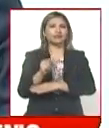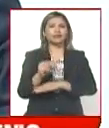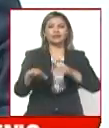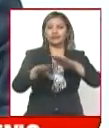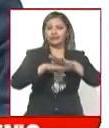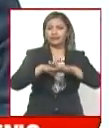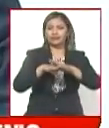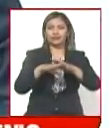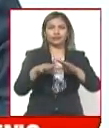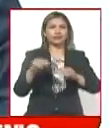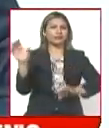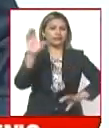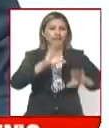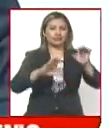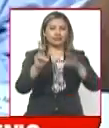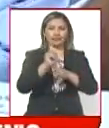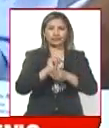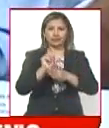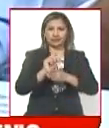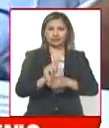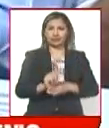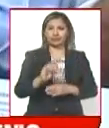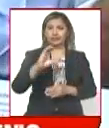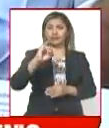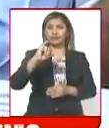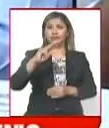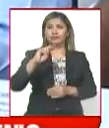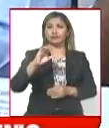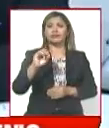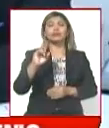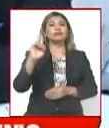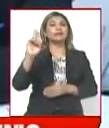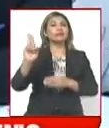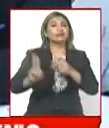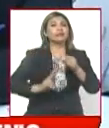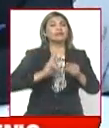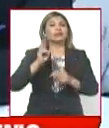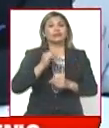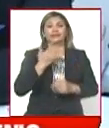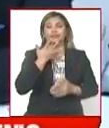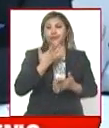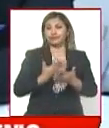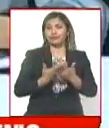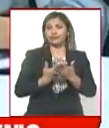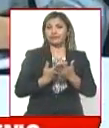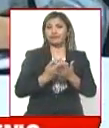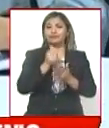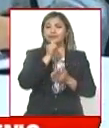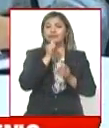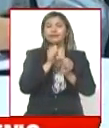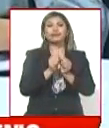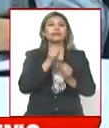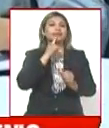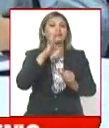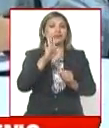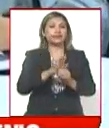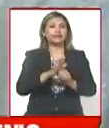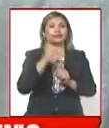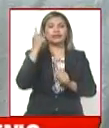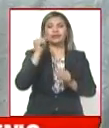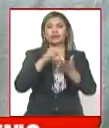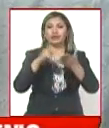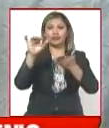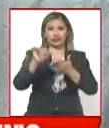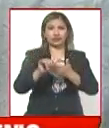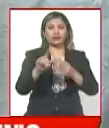sino fundamentalmente ciencia y tecnología. La CAINCO y las universidades, tanto públicas y privadas, por su parte, dieron a conocer su compromiso para con